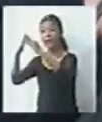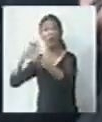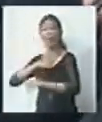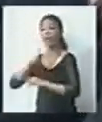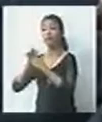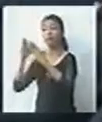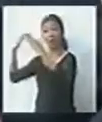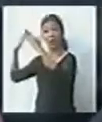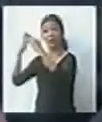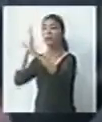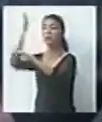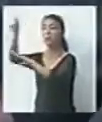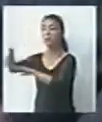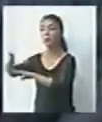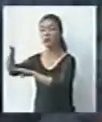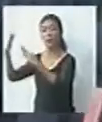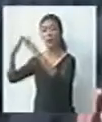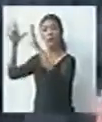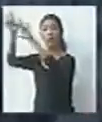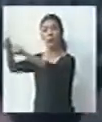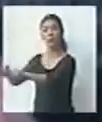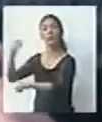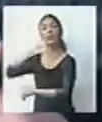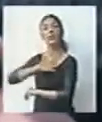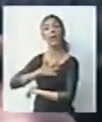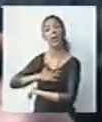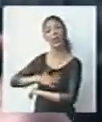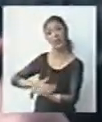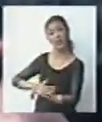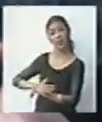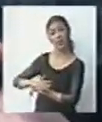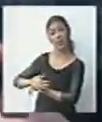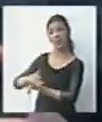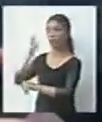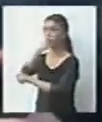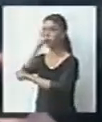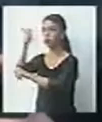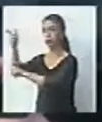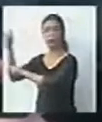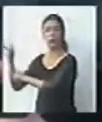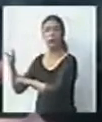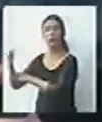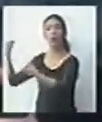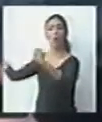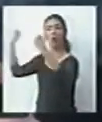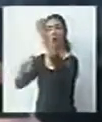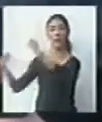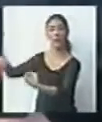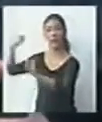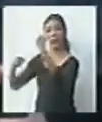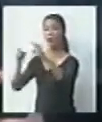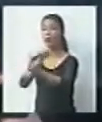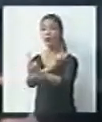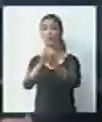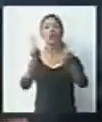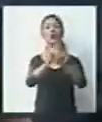entró a la luz del día y pacíficamente. Eso queremos, la vista de todos. Eso no se llama usurpación. Bueno, eso es una interpretación